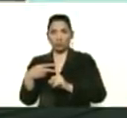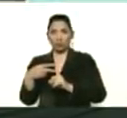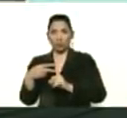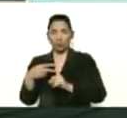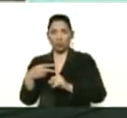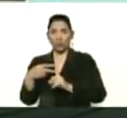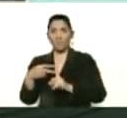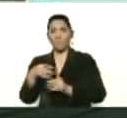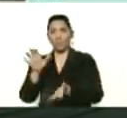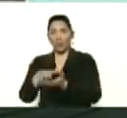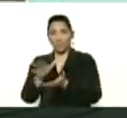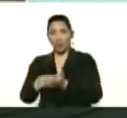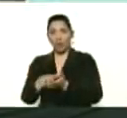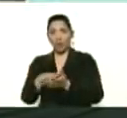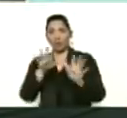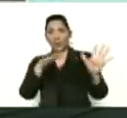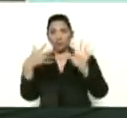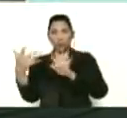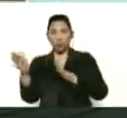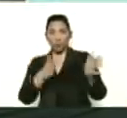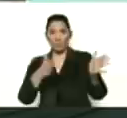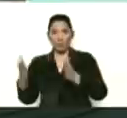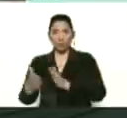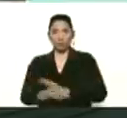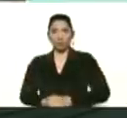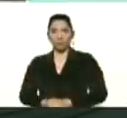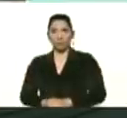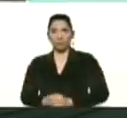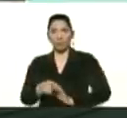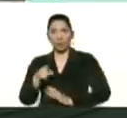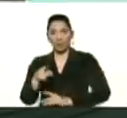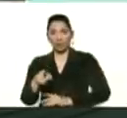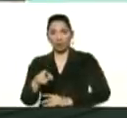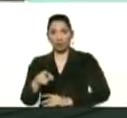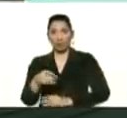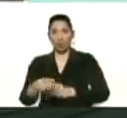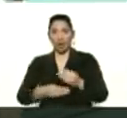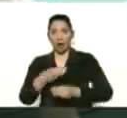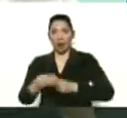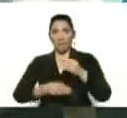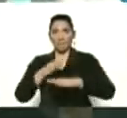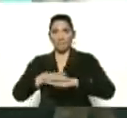18 de marzo y por eso aparece esta situación.